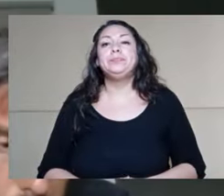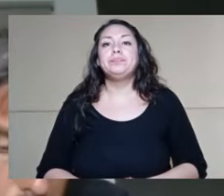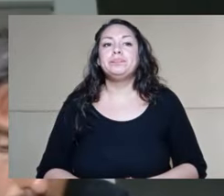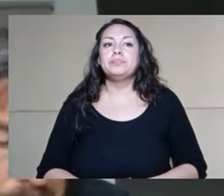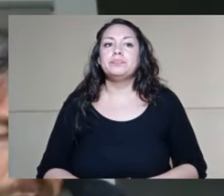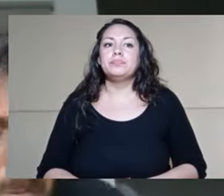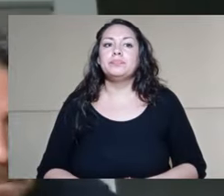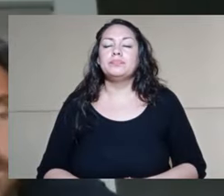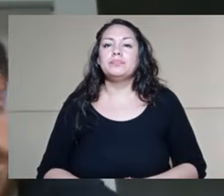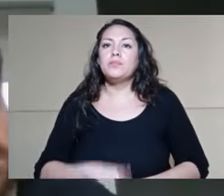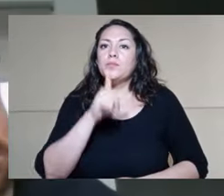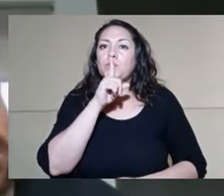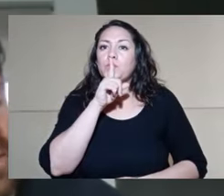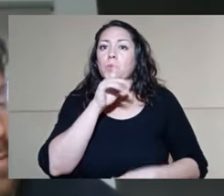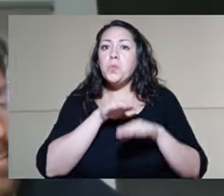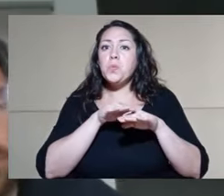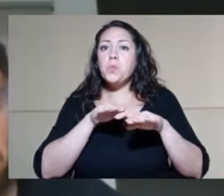duda?